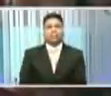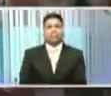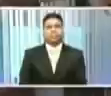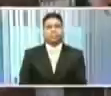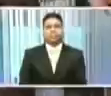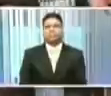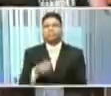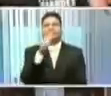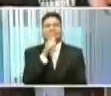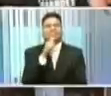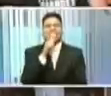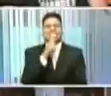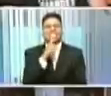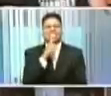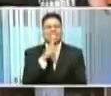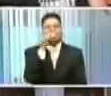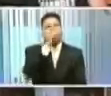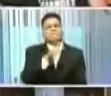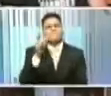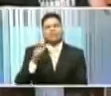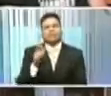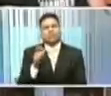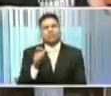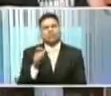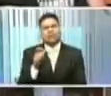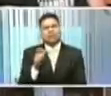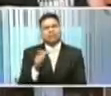¿Y quiénes son los protagonistas de las misiones?